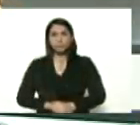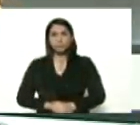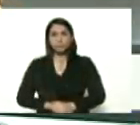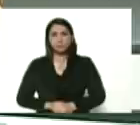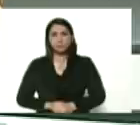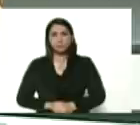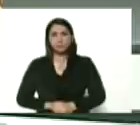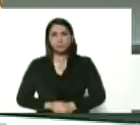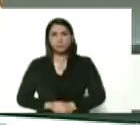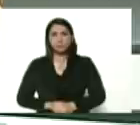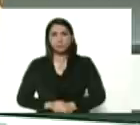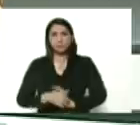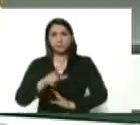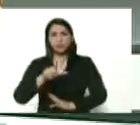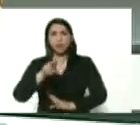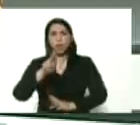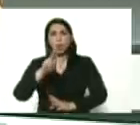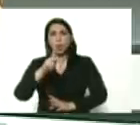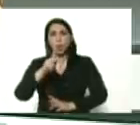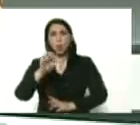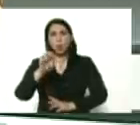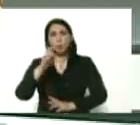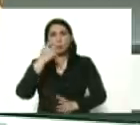de Denman Luke Alexander,